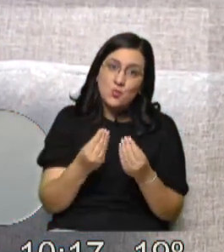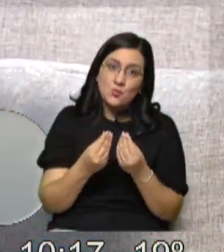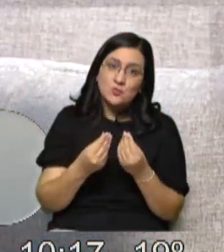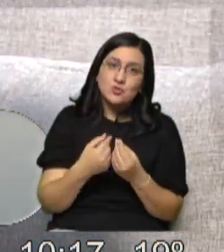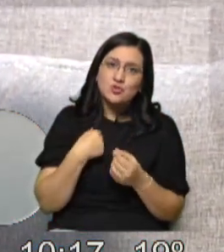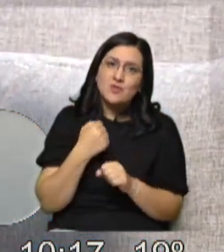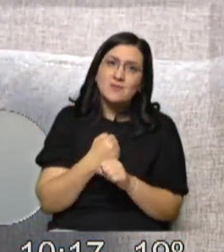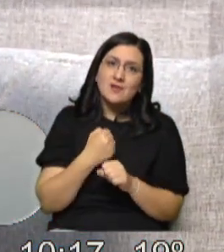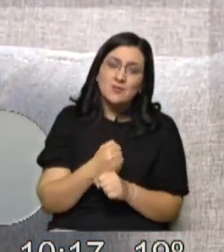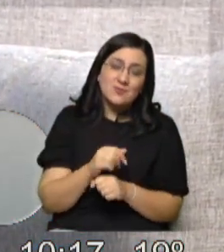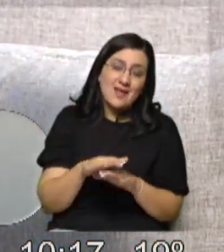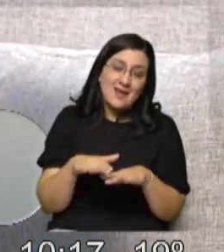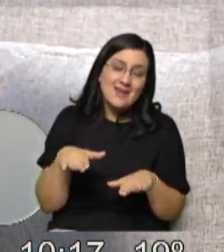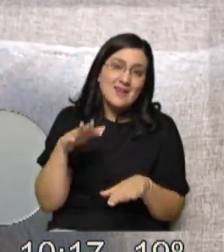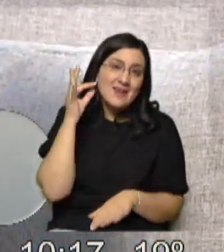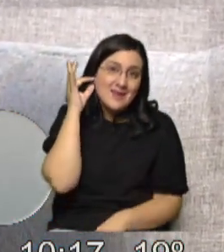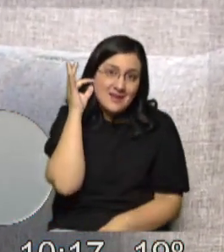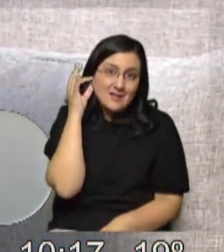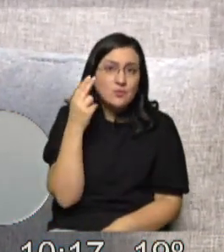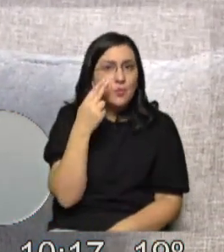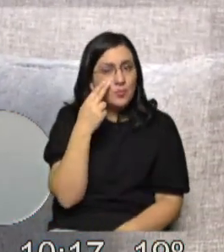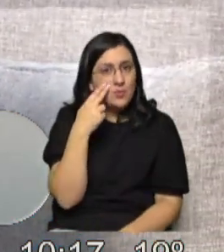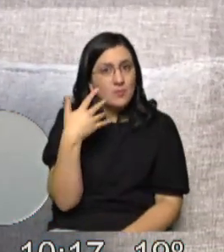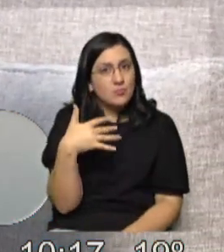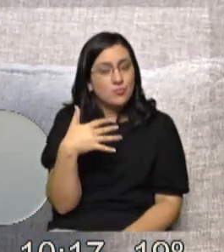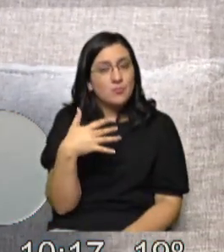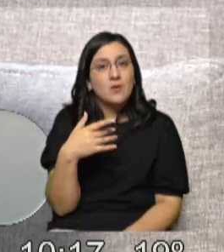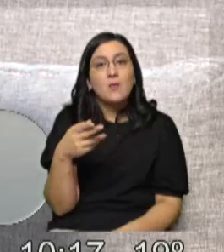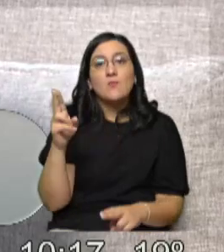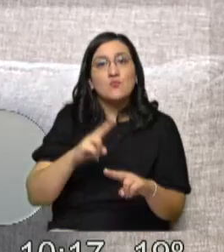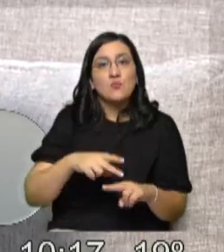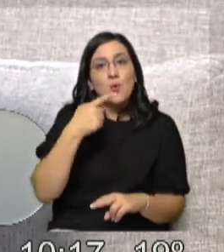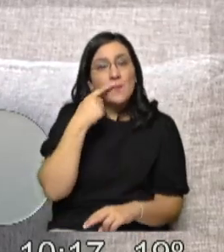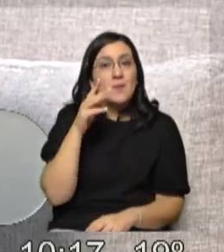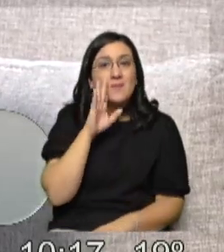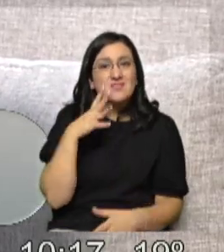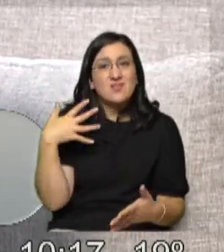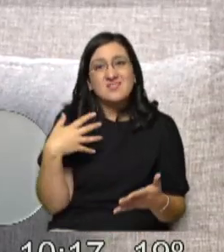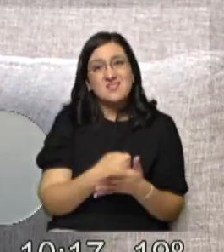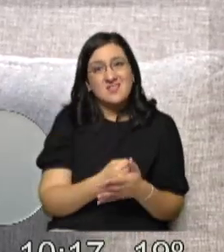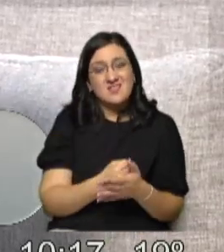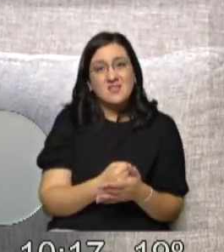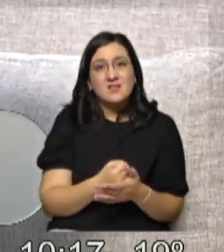yo estaba trabajando con una nenita que había pasado por unos problemas gordos porque había perdido a los papás en un accidente de tránsito y esto,